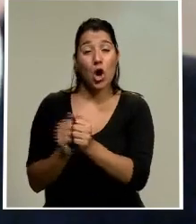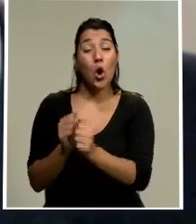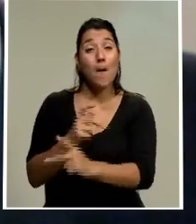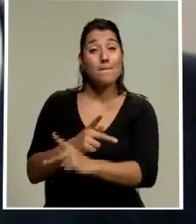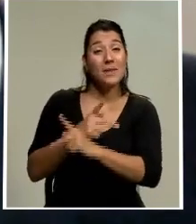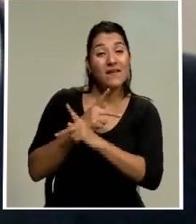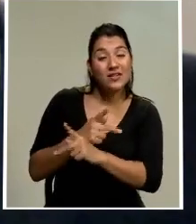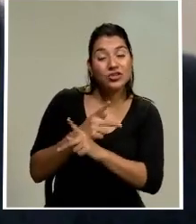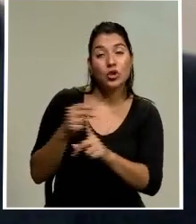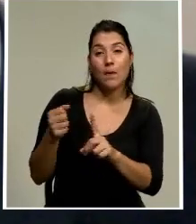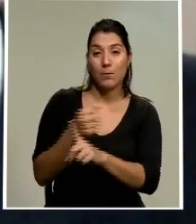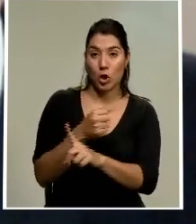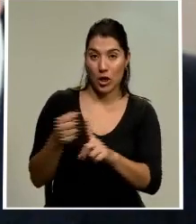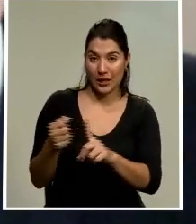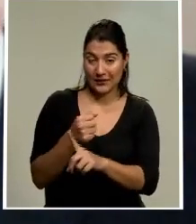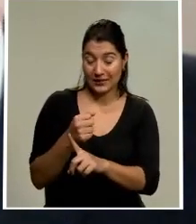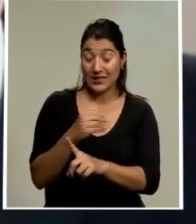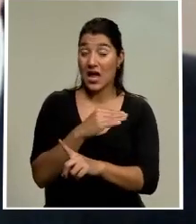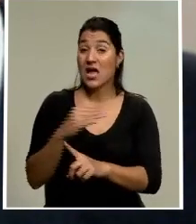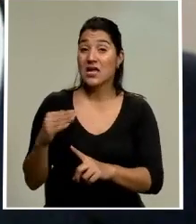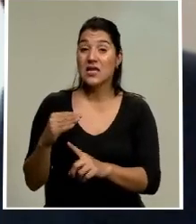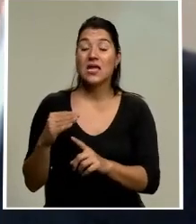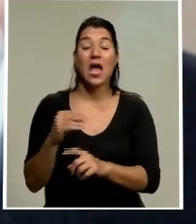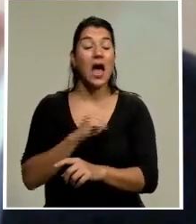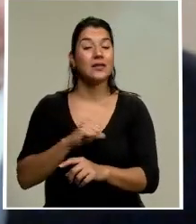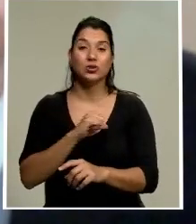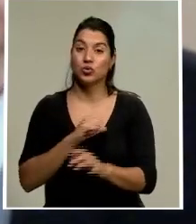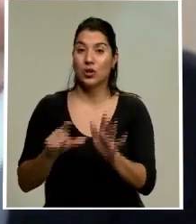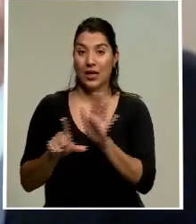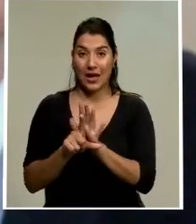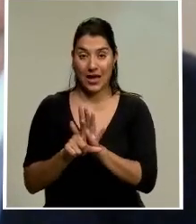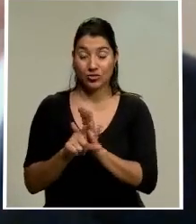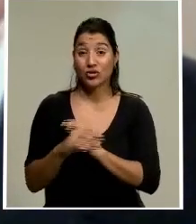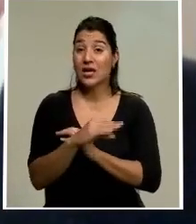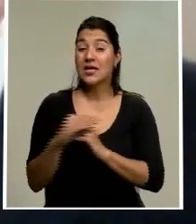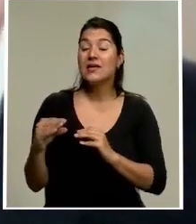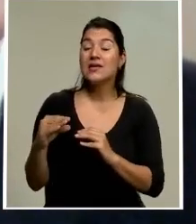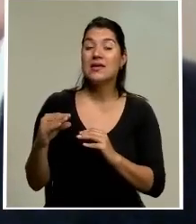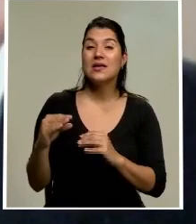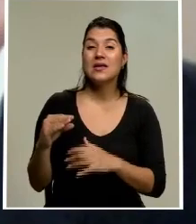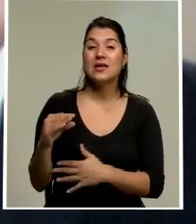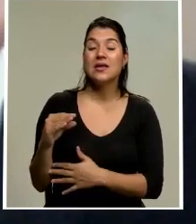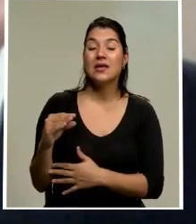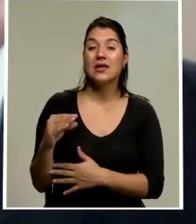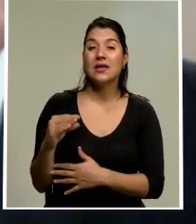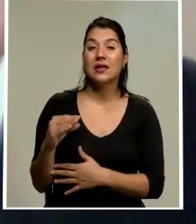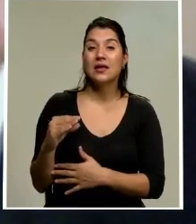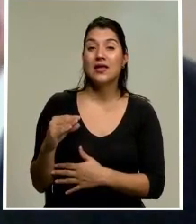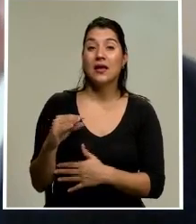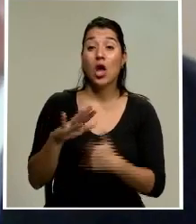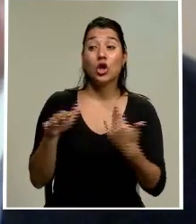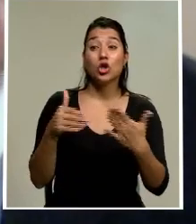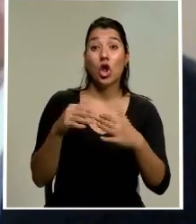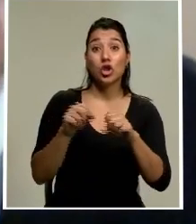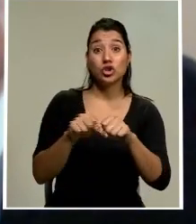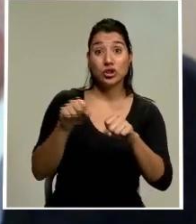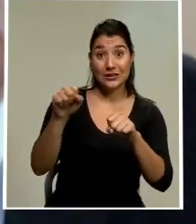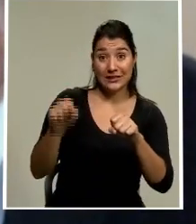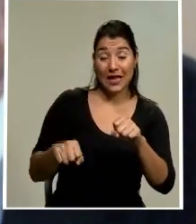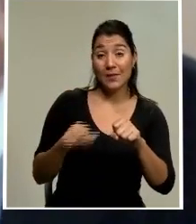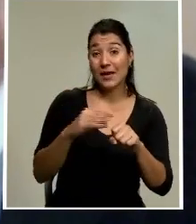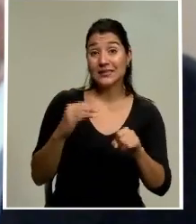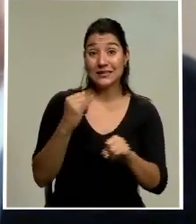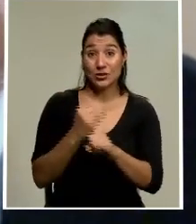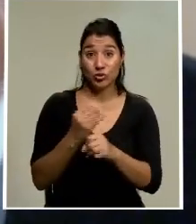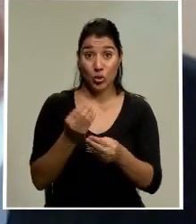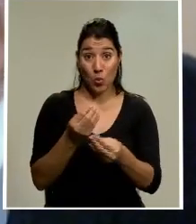prevención de la violencia y el delito y el involucramiento de todos los sistemas y las